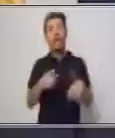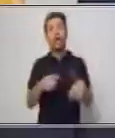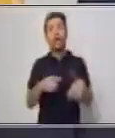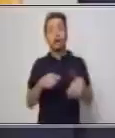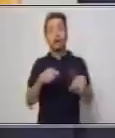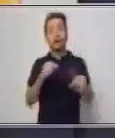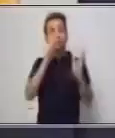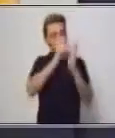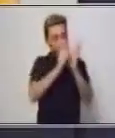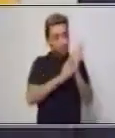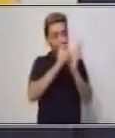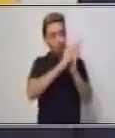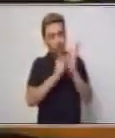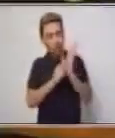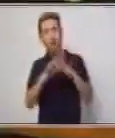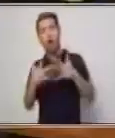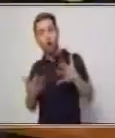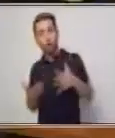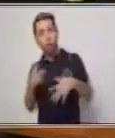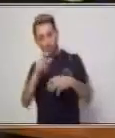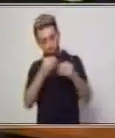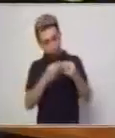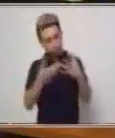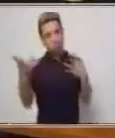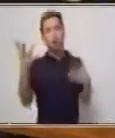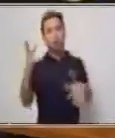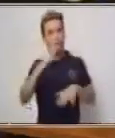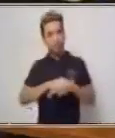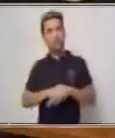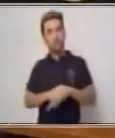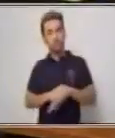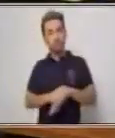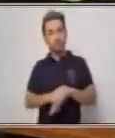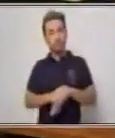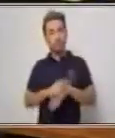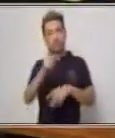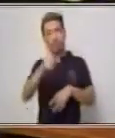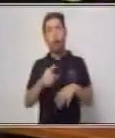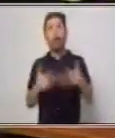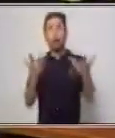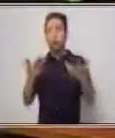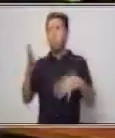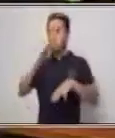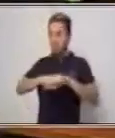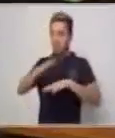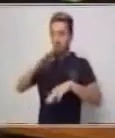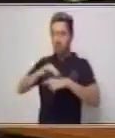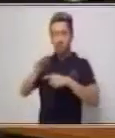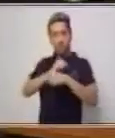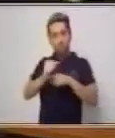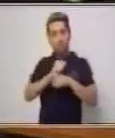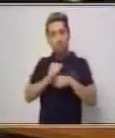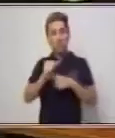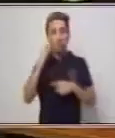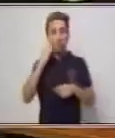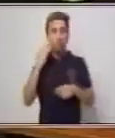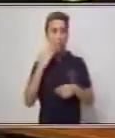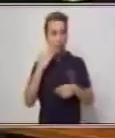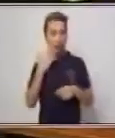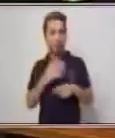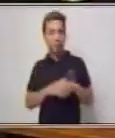más, yo estoy seguro de que los resultados van a ser mejor. Y no lo vas a dejar ahí, sino que en casa, con papá y mamá, lo vas a hacer de mejor